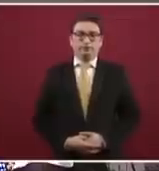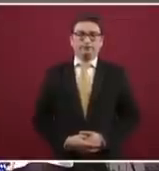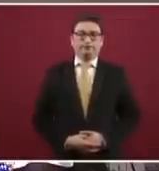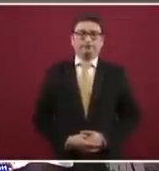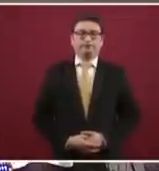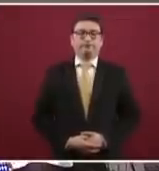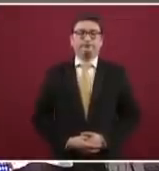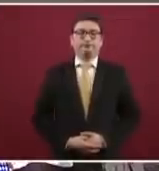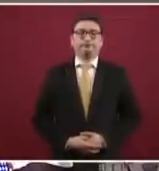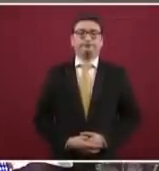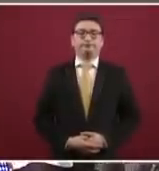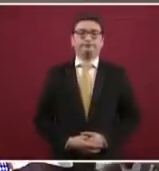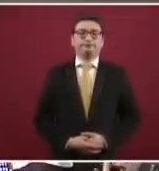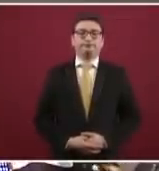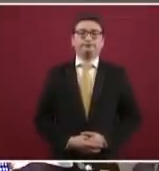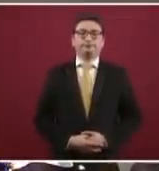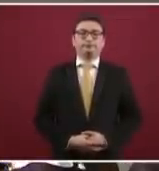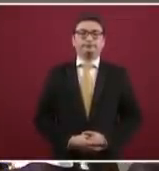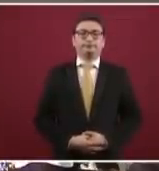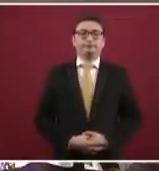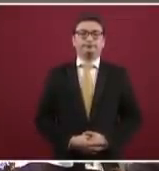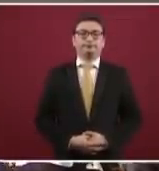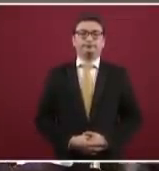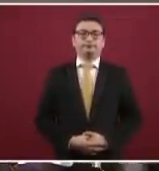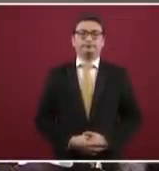Bueno, el día de hoy